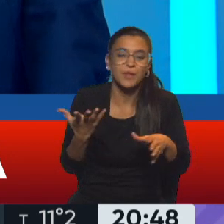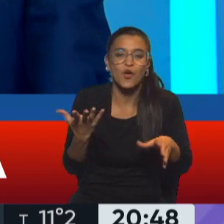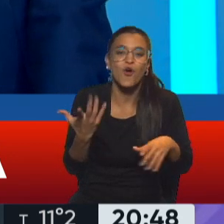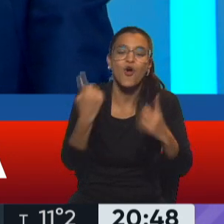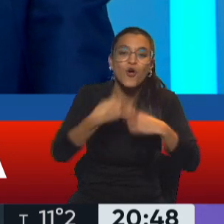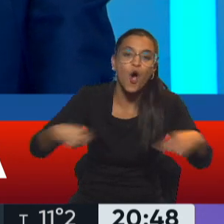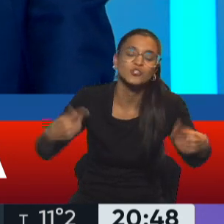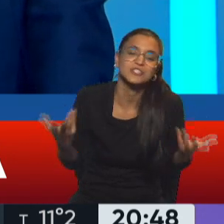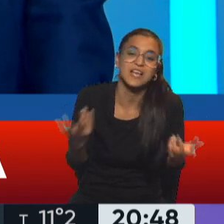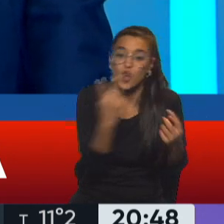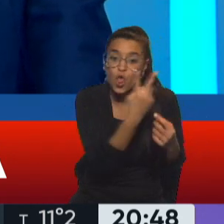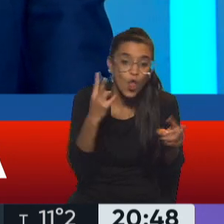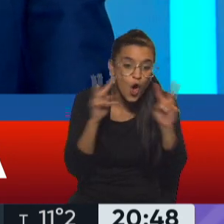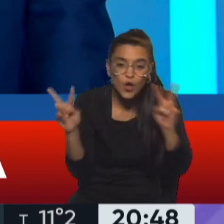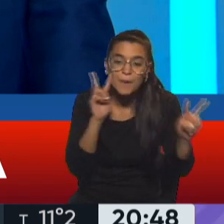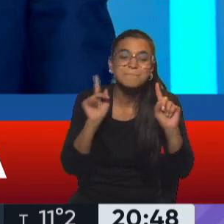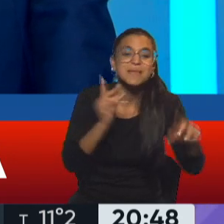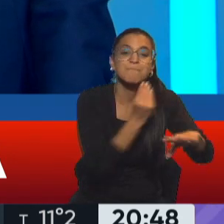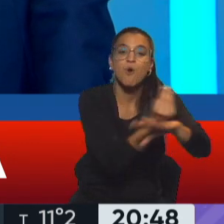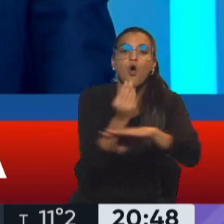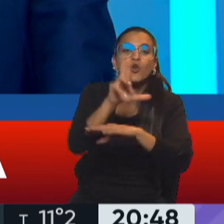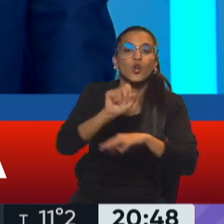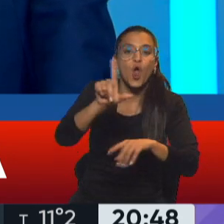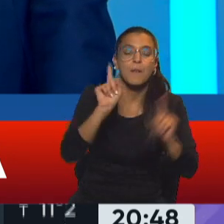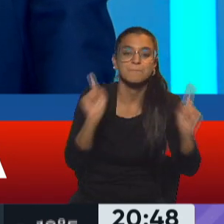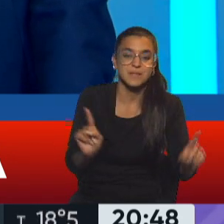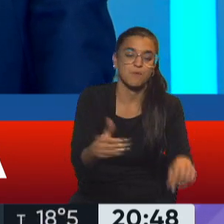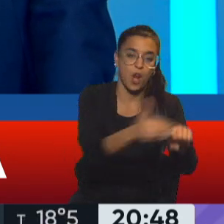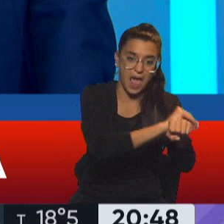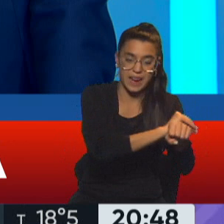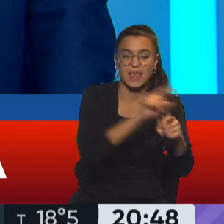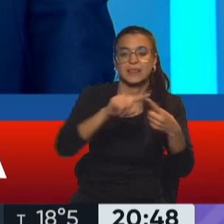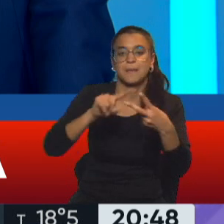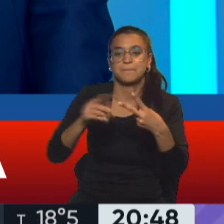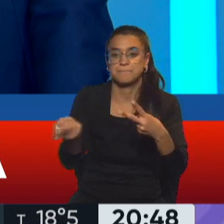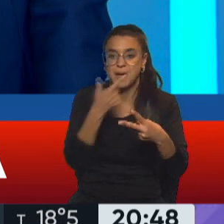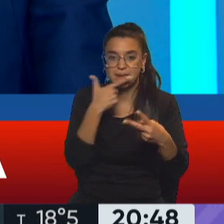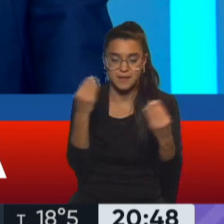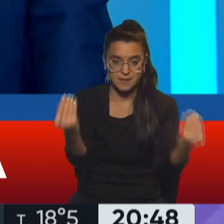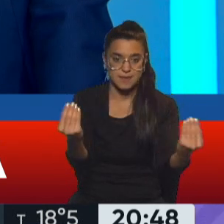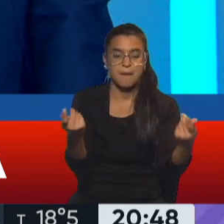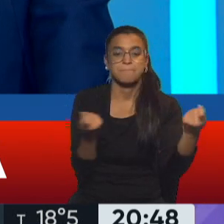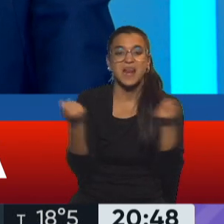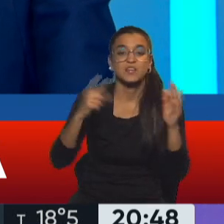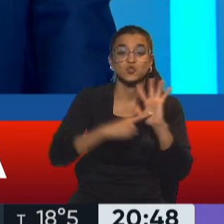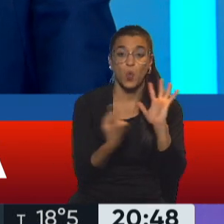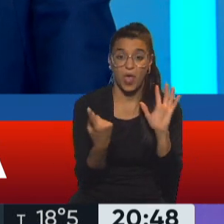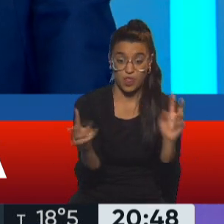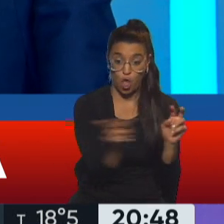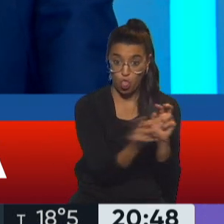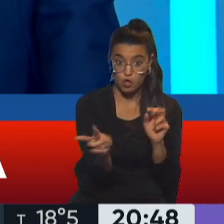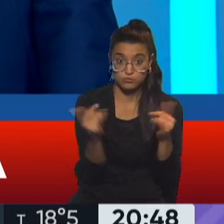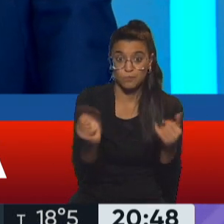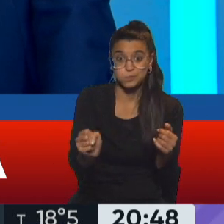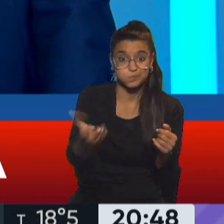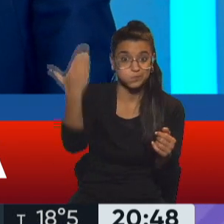se lo ha visto a los dos en la misma función. Horacio Rodríguez Larreta y Mauricio Macri manejando la ciudad de Buenos Aires,